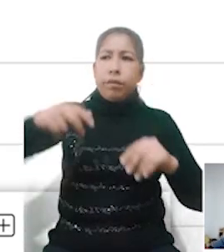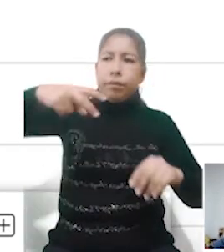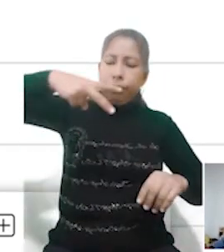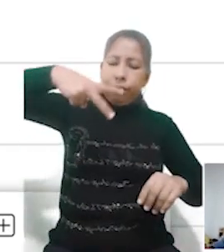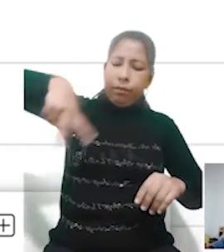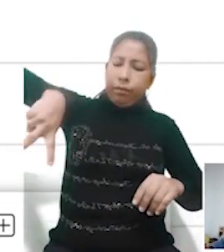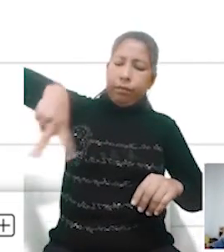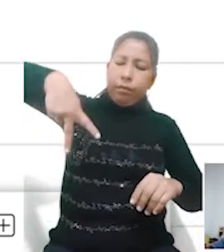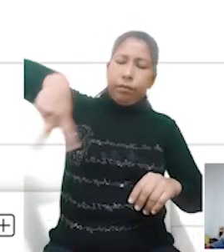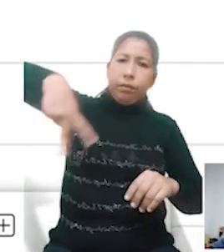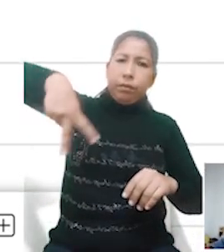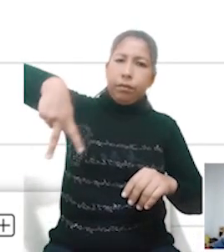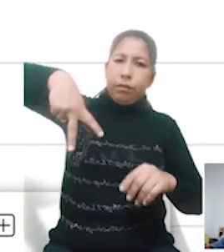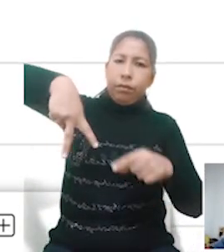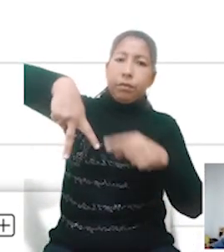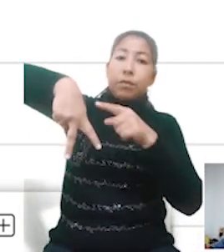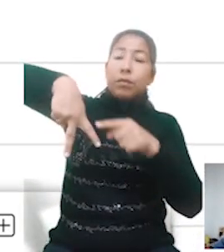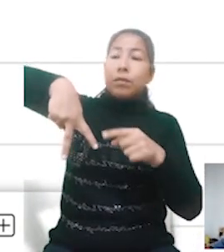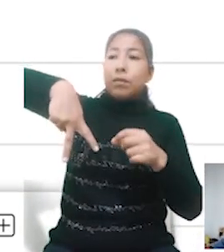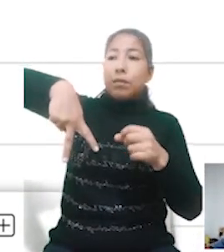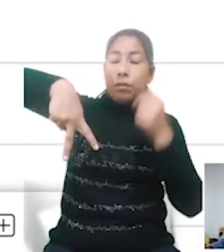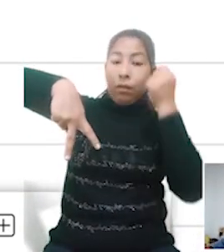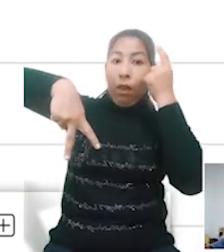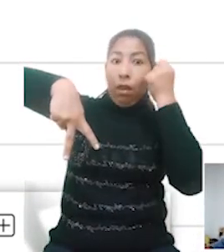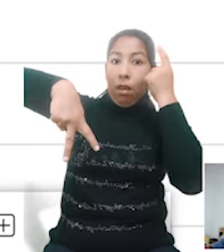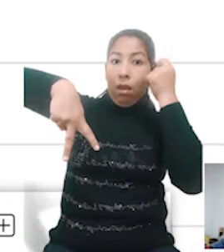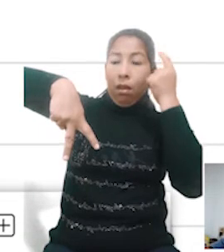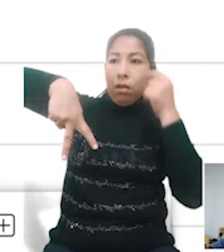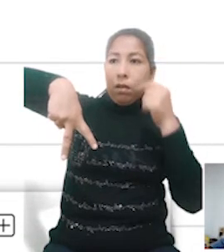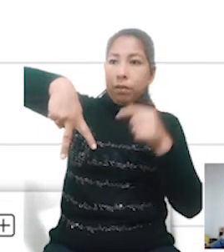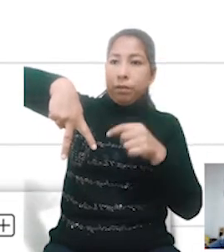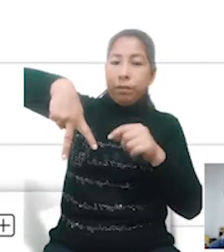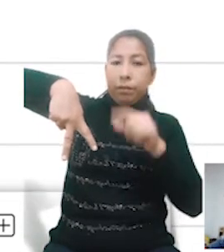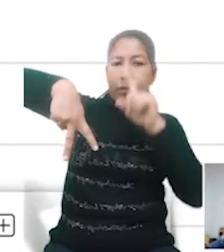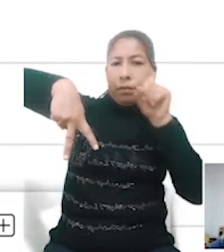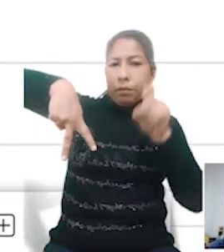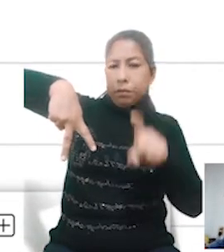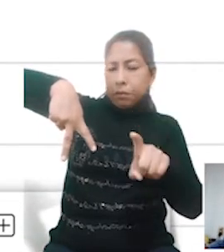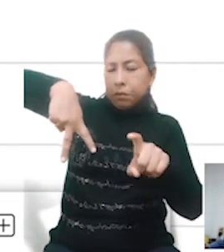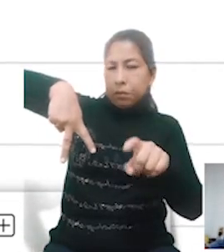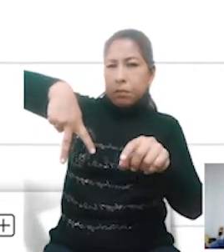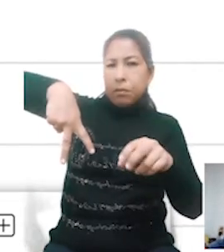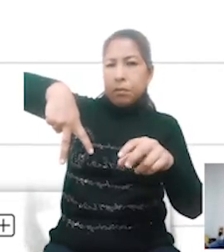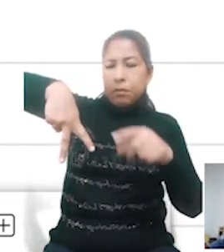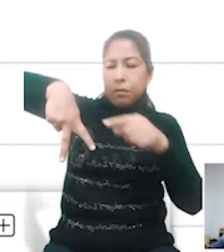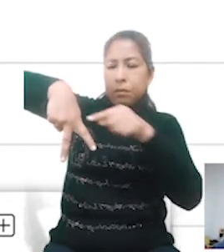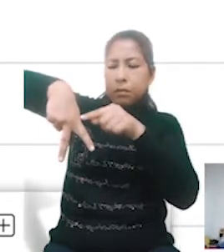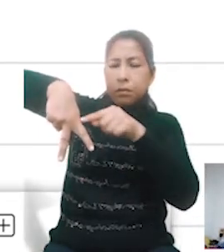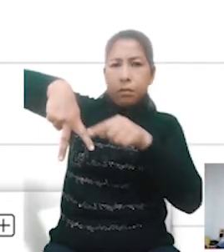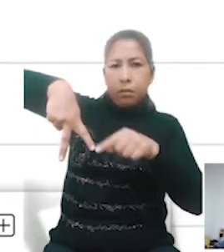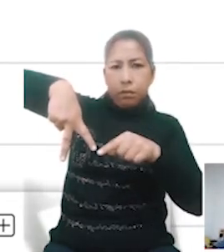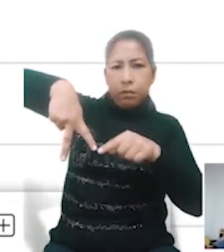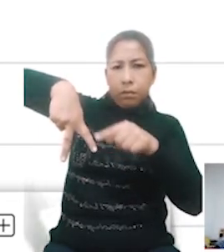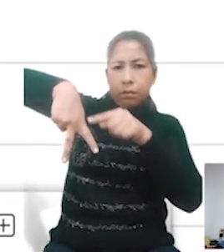centímetros según el dato que pudimos sacar en nuestra calculadora. Decimos entonces que a la pregunta del